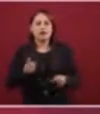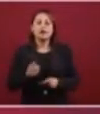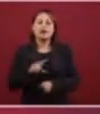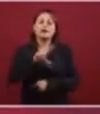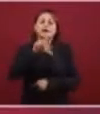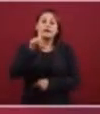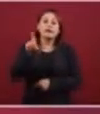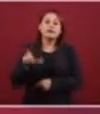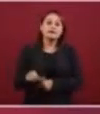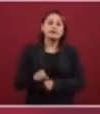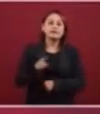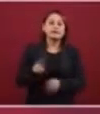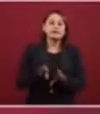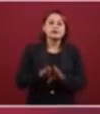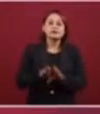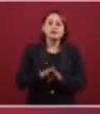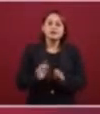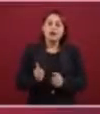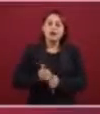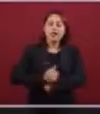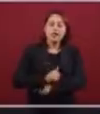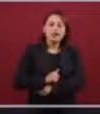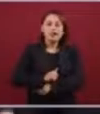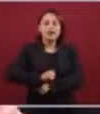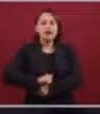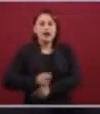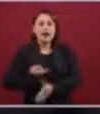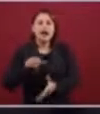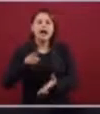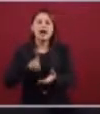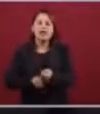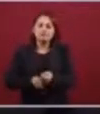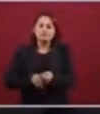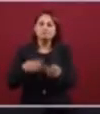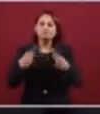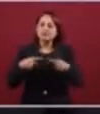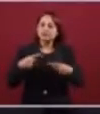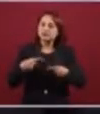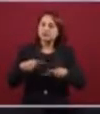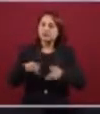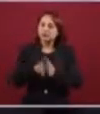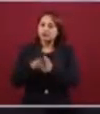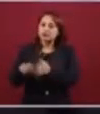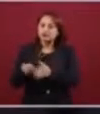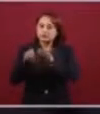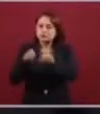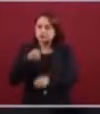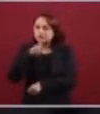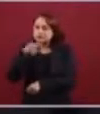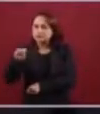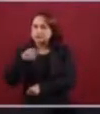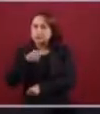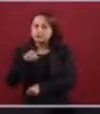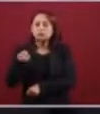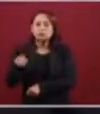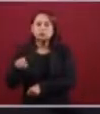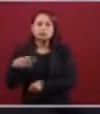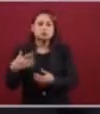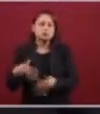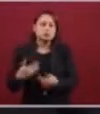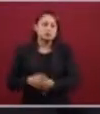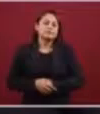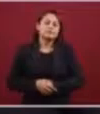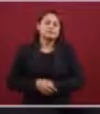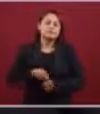normalizado o aceptado en algunas secciones con algunos reporteros. Al analizar la nómina,